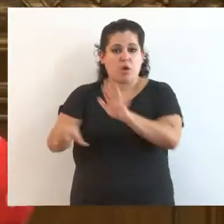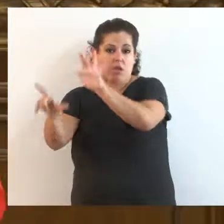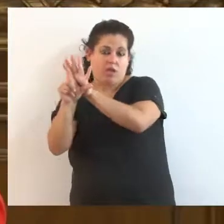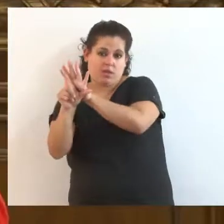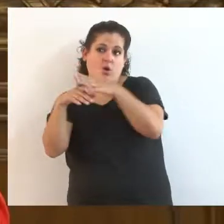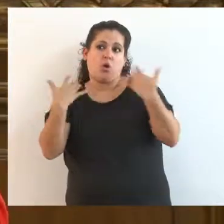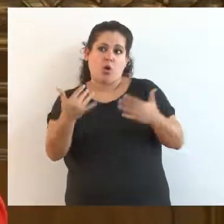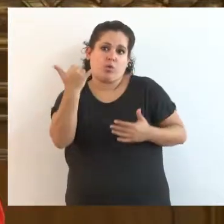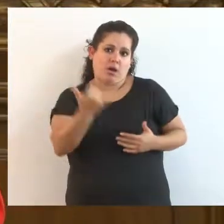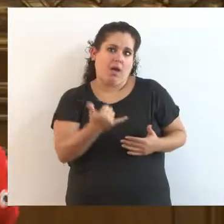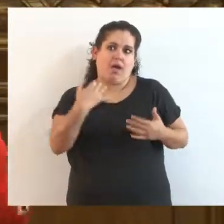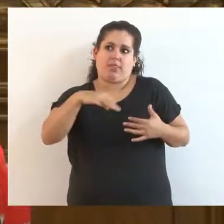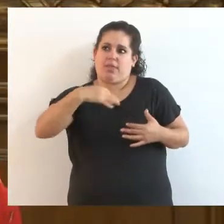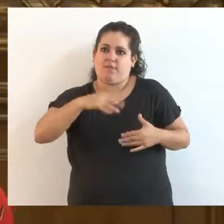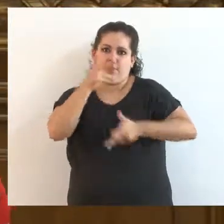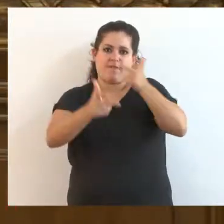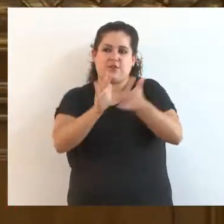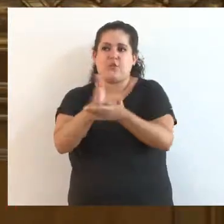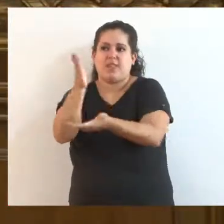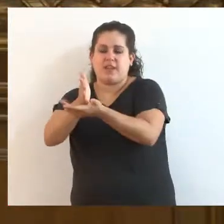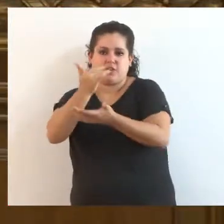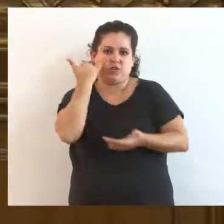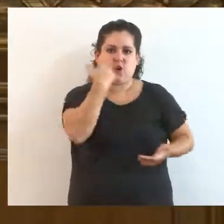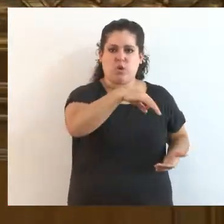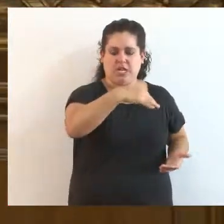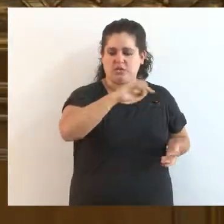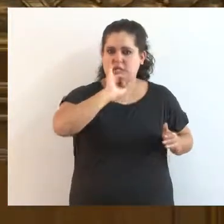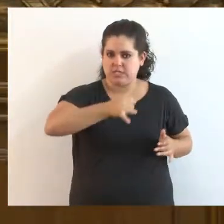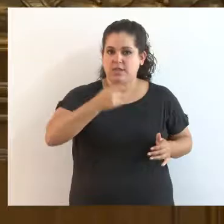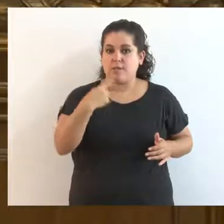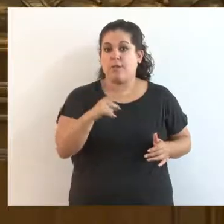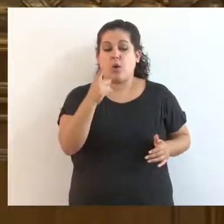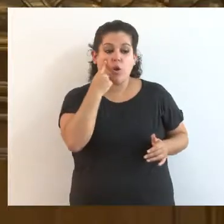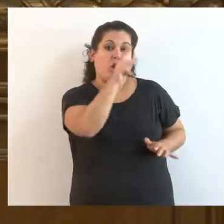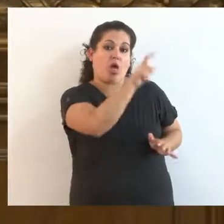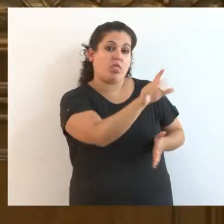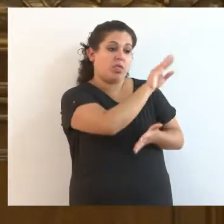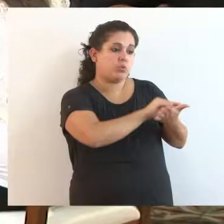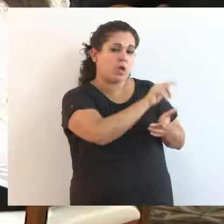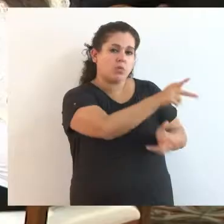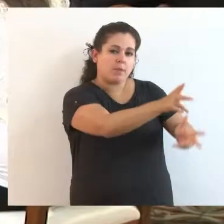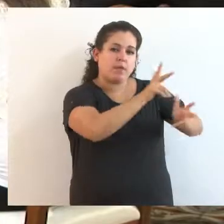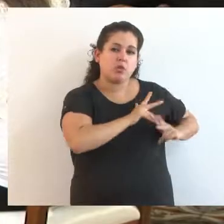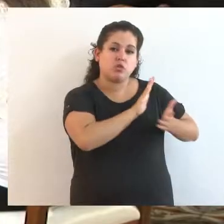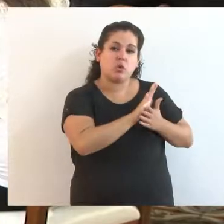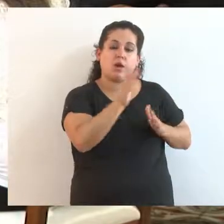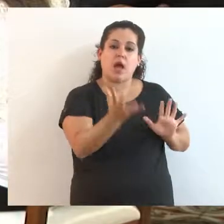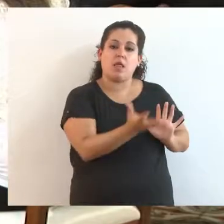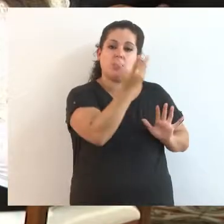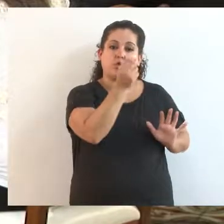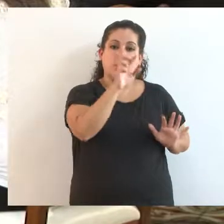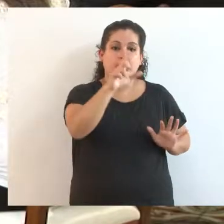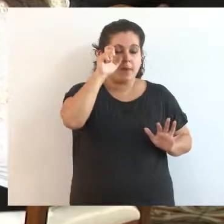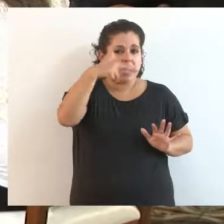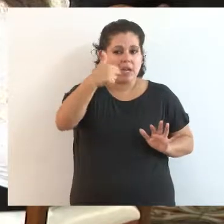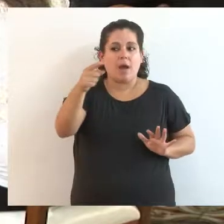regulan. Claro que hay que hablar de los derechos y de las obligaciones. Y ahí estábamos, diputada Carrizo, con algo que usted decía de la adopción plena,